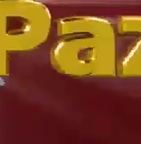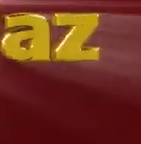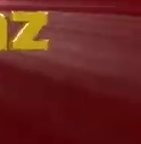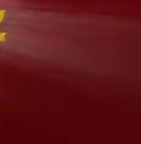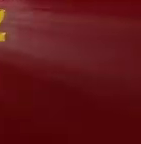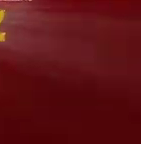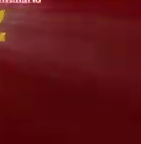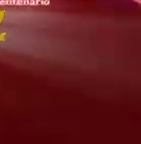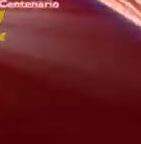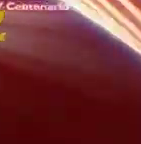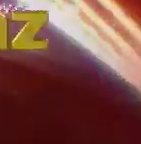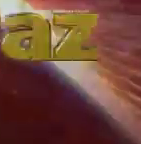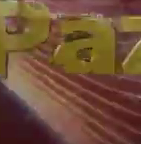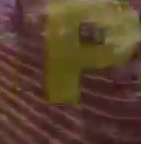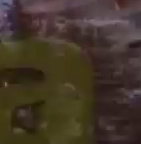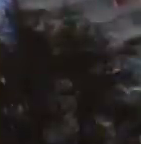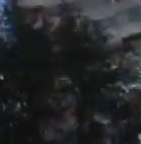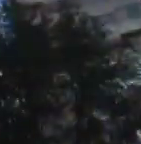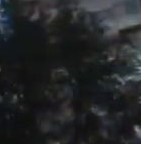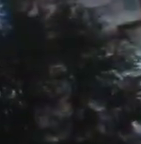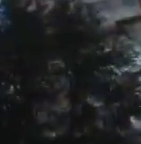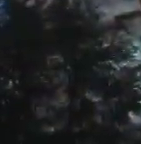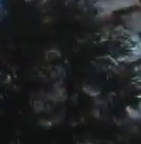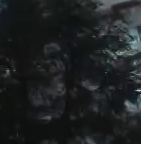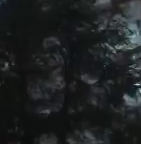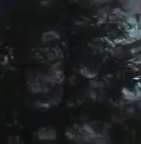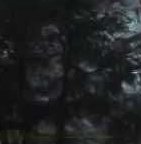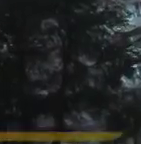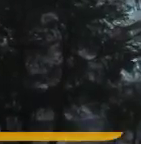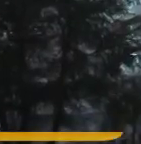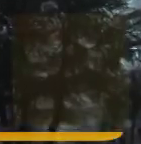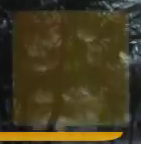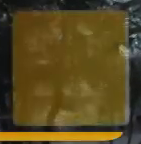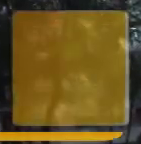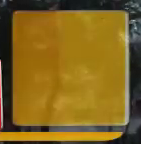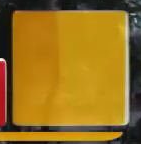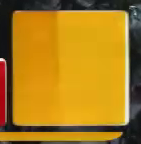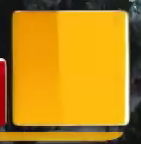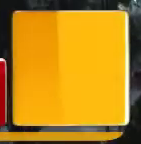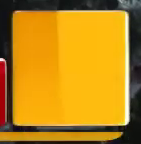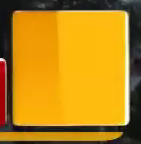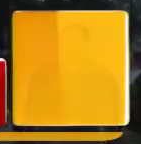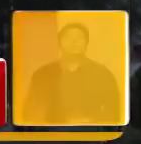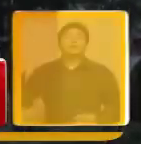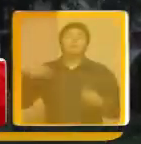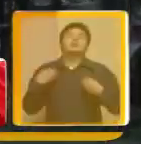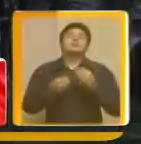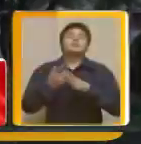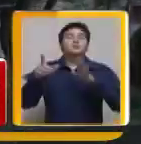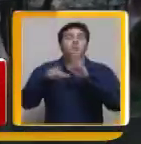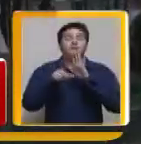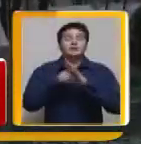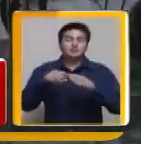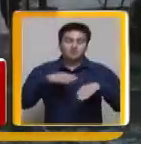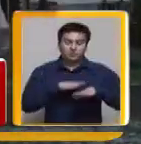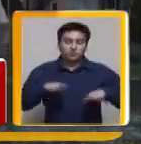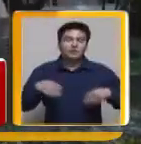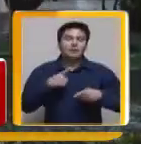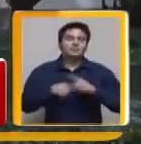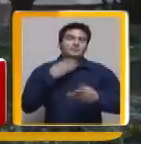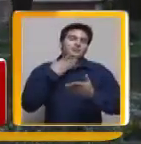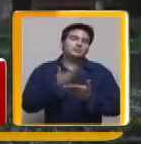buenas noticias para La Paz. La Paz ya tiene su ley de uso de suelos. Amigos, ¿cómo están? Lo que hasta ahora se conocía como el